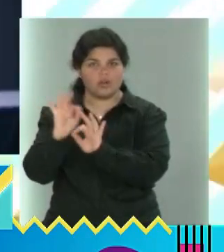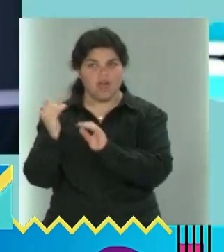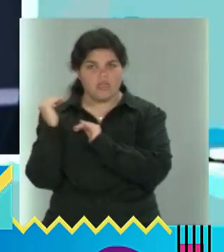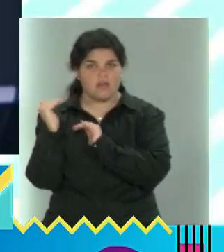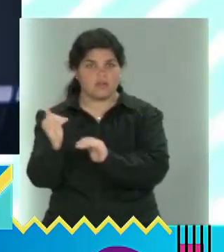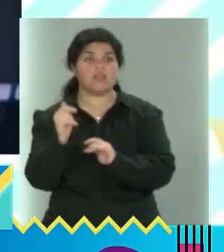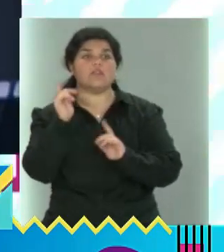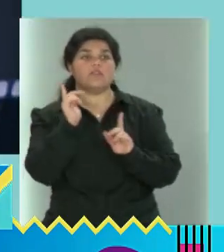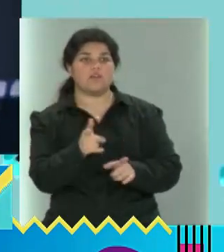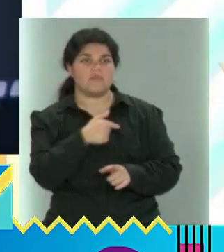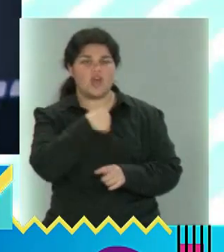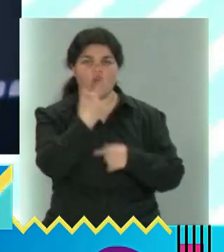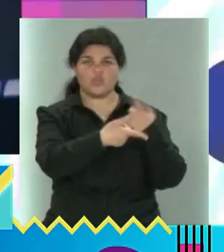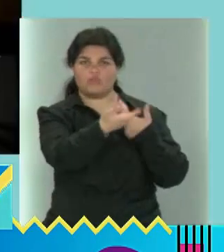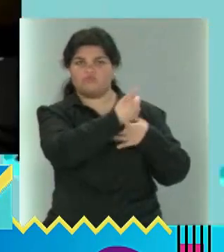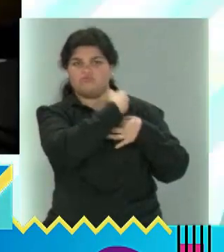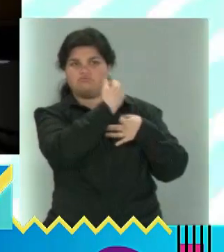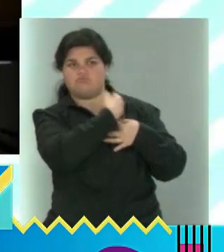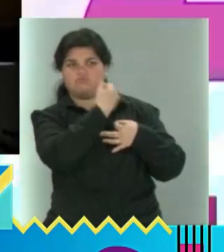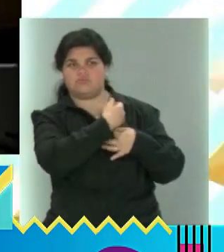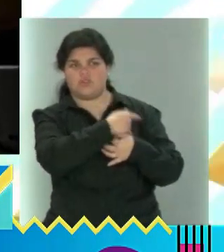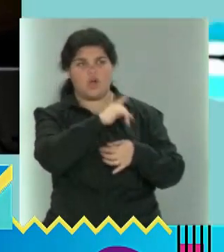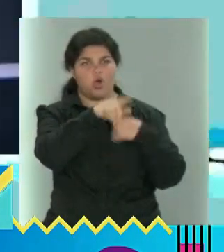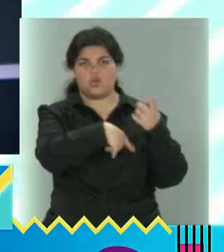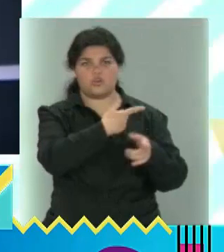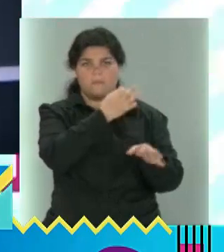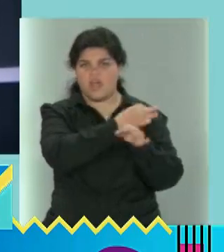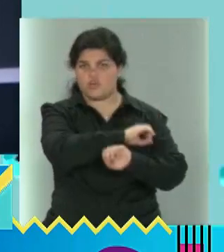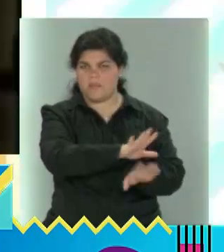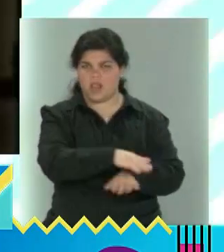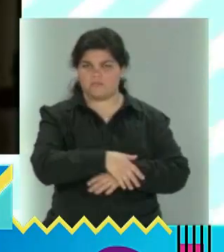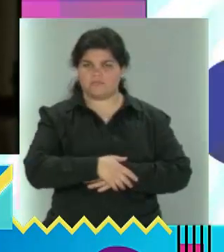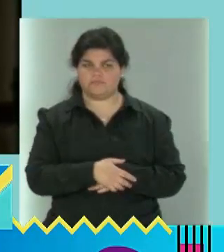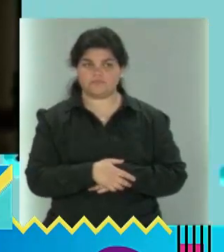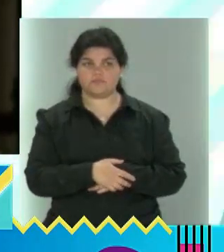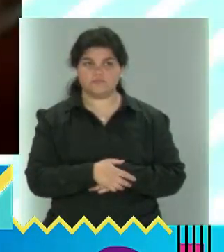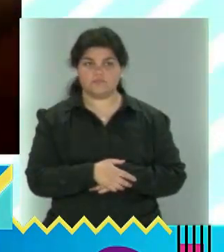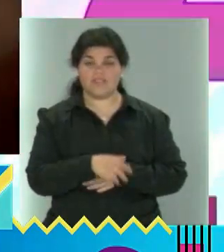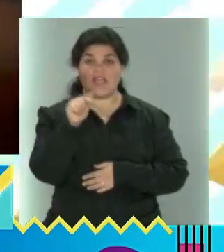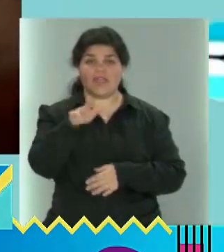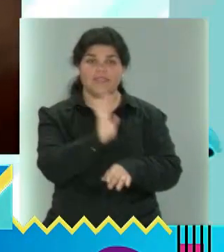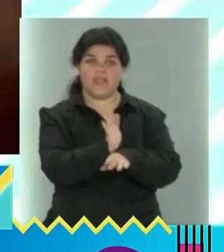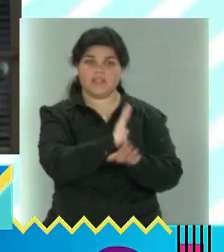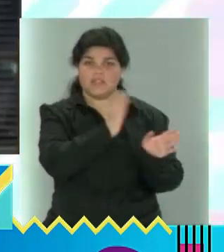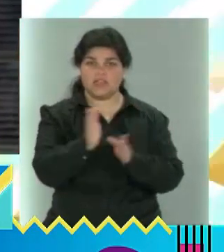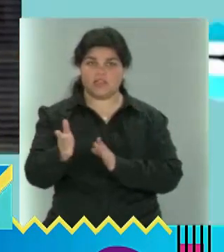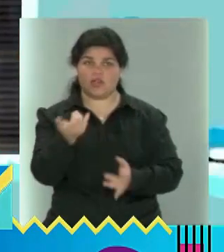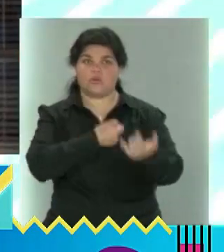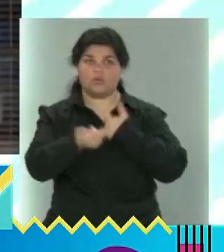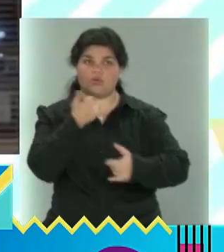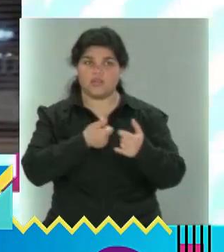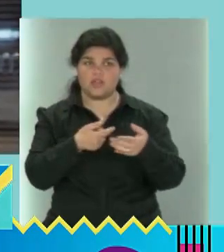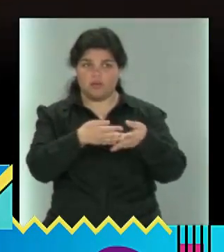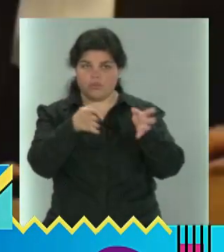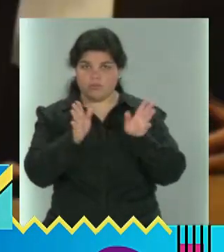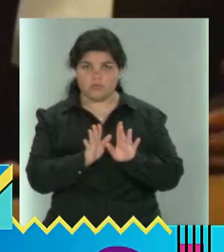malas y pésimas enseñanzas de su desatinado maestro. Cobra Kai nos dice que el dojo aún no ha pasado de